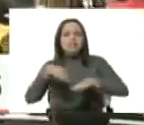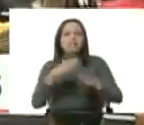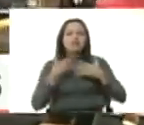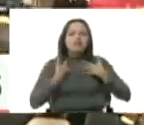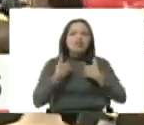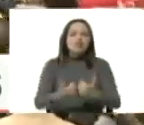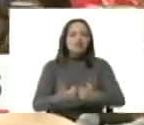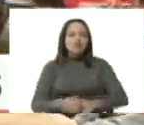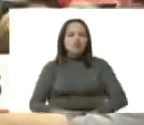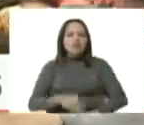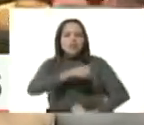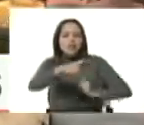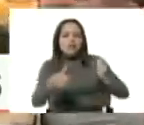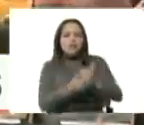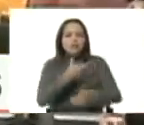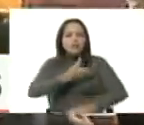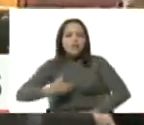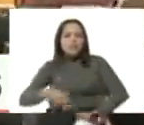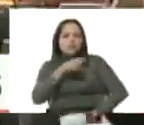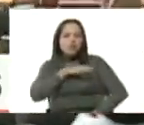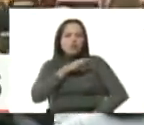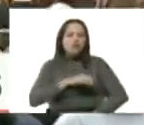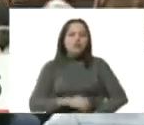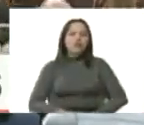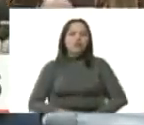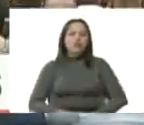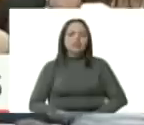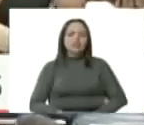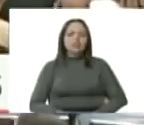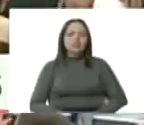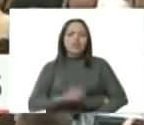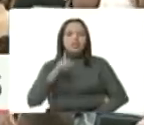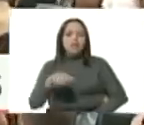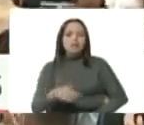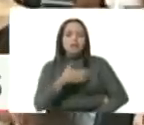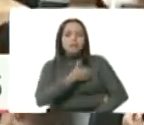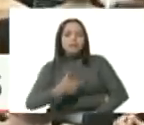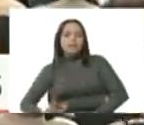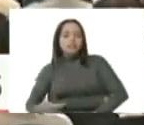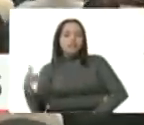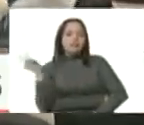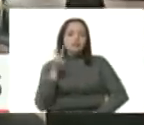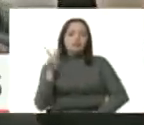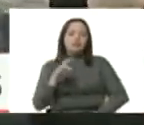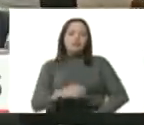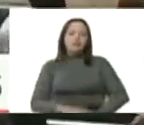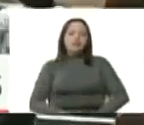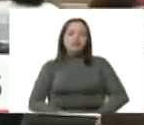Salud, de la Vicepresidencia Social y de la Presidencia de la República.